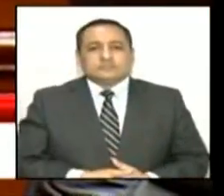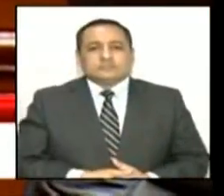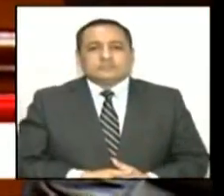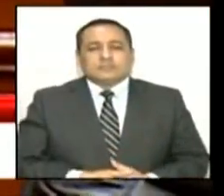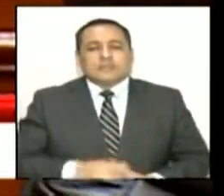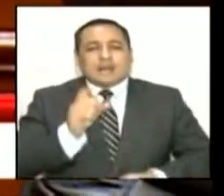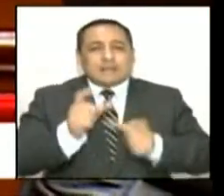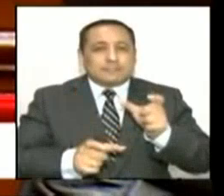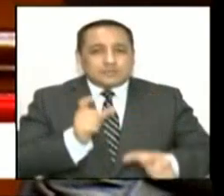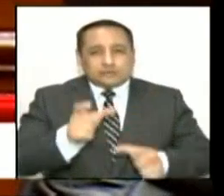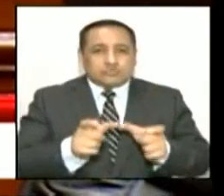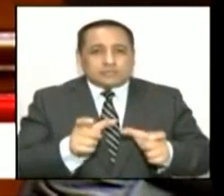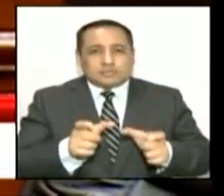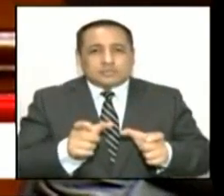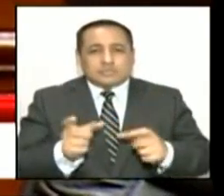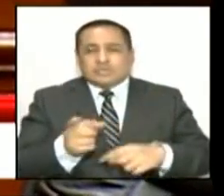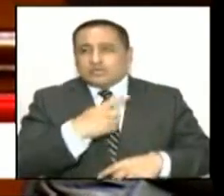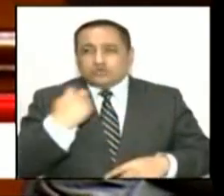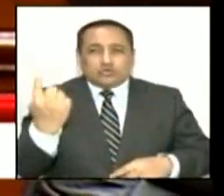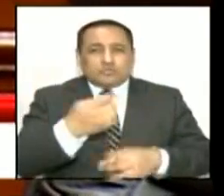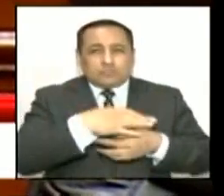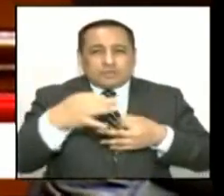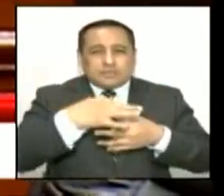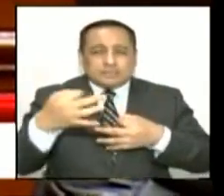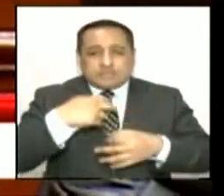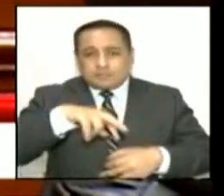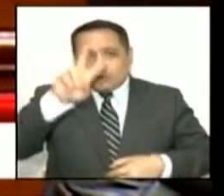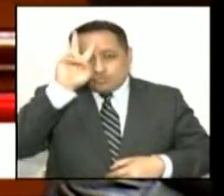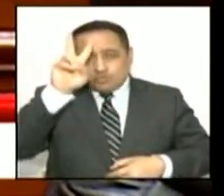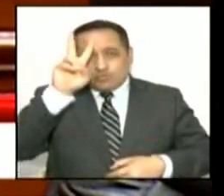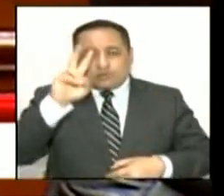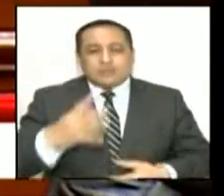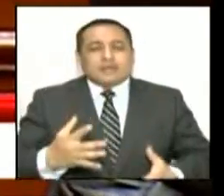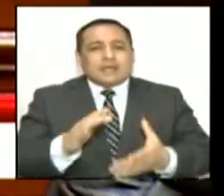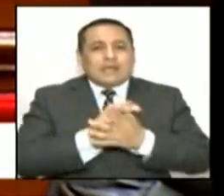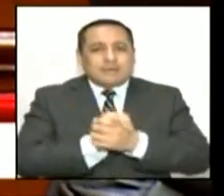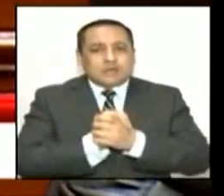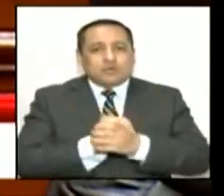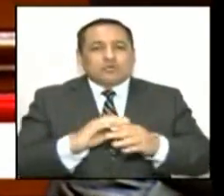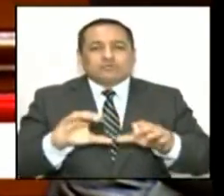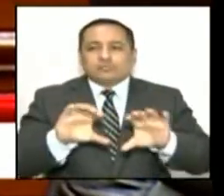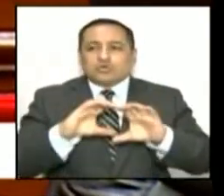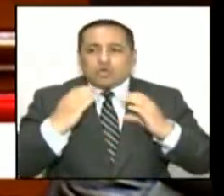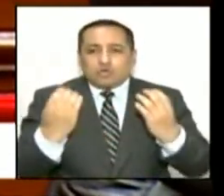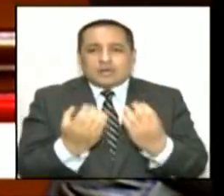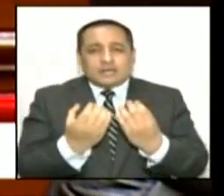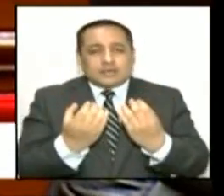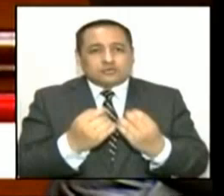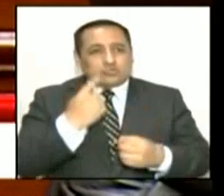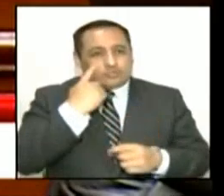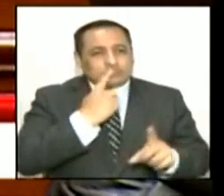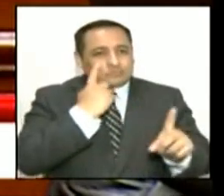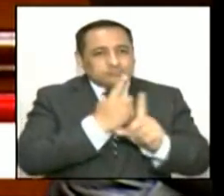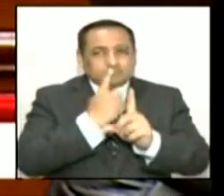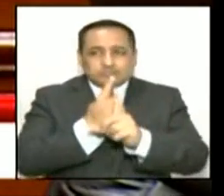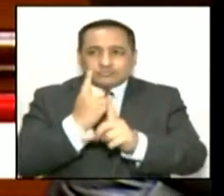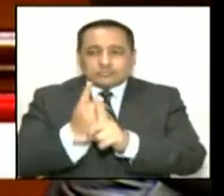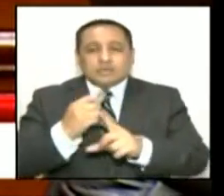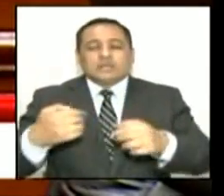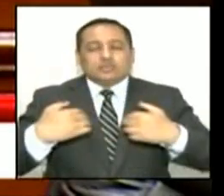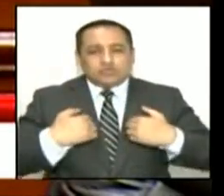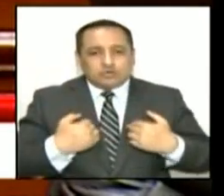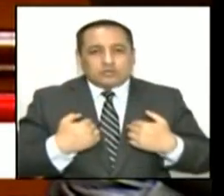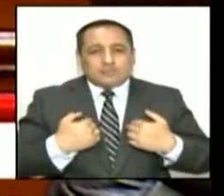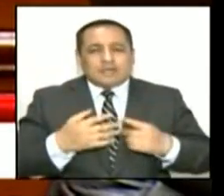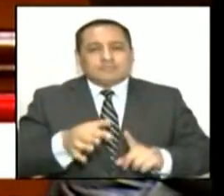queridos ciudadanos de todo el país, queridos compañeros congresistas, con los que he tenido el